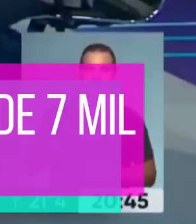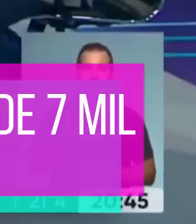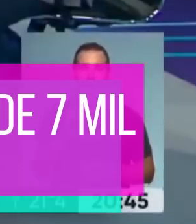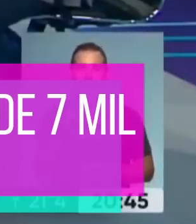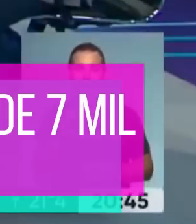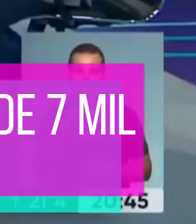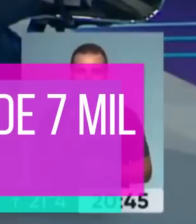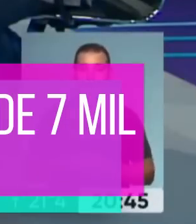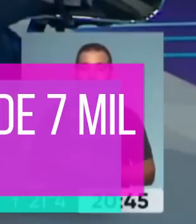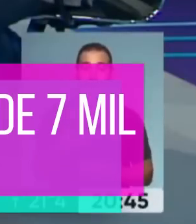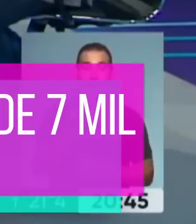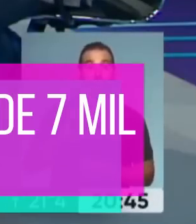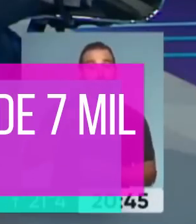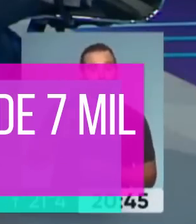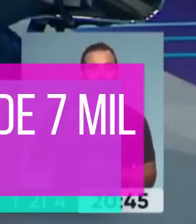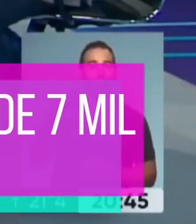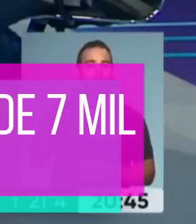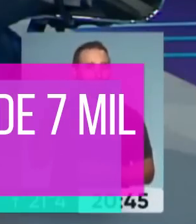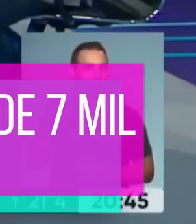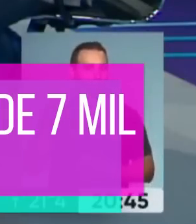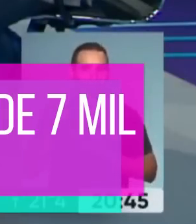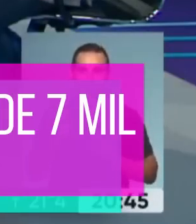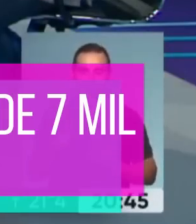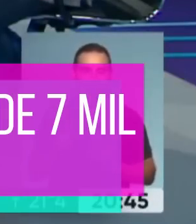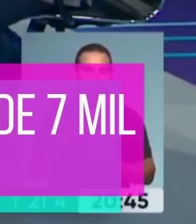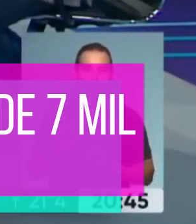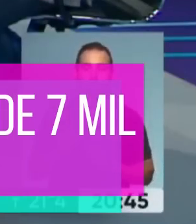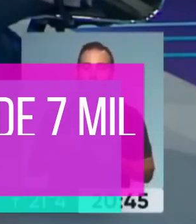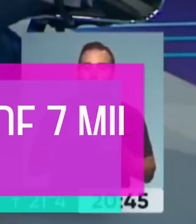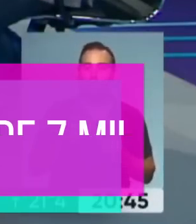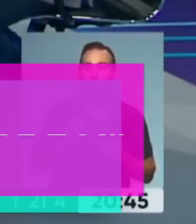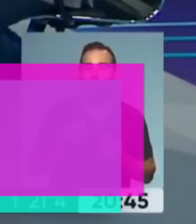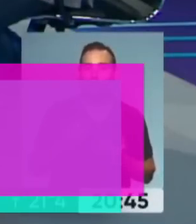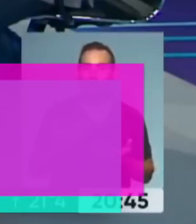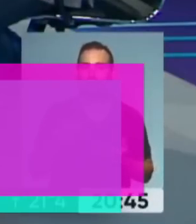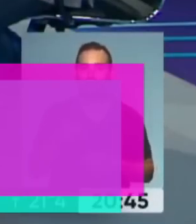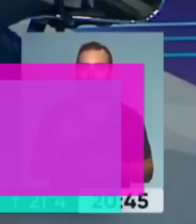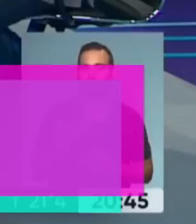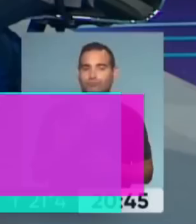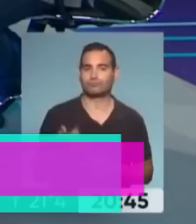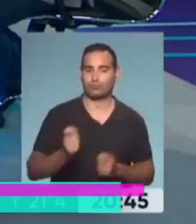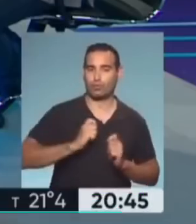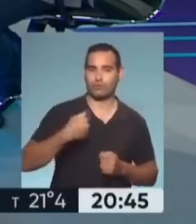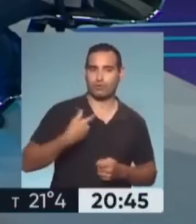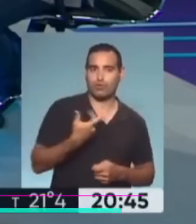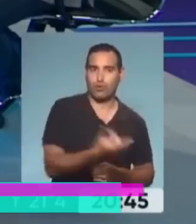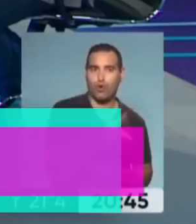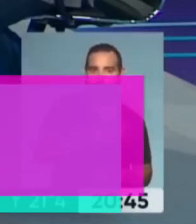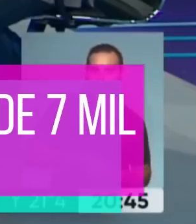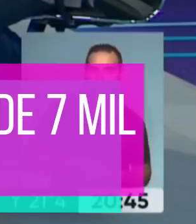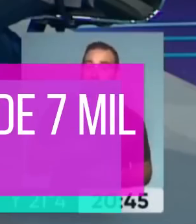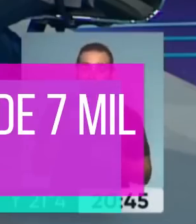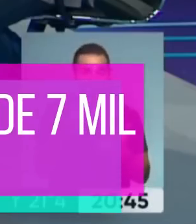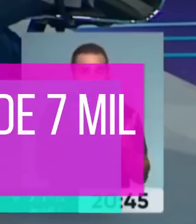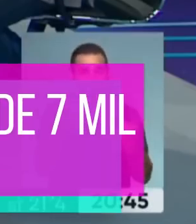como condición clave para poder acceder al bono de los 7.000 pesos. Este extra de refuerzo que anunció el ministro de